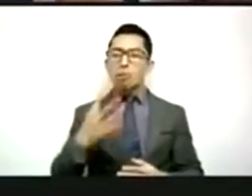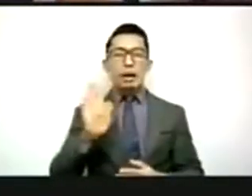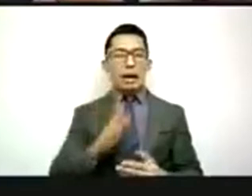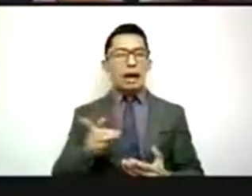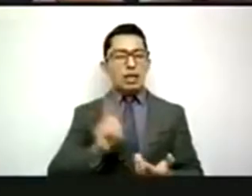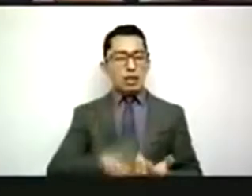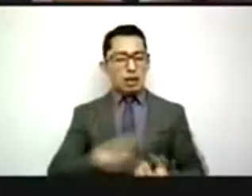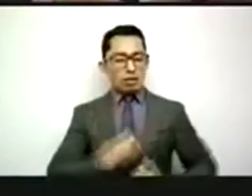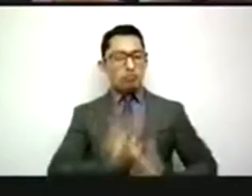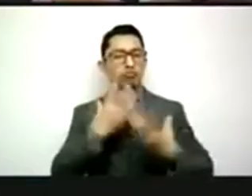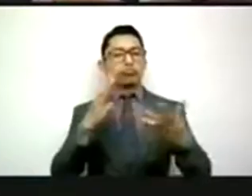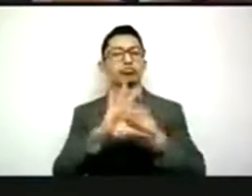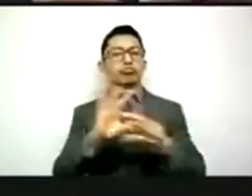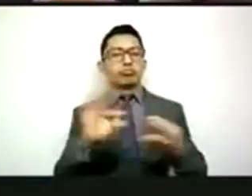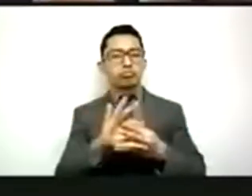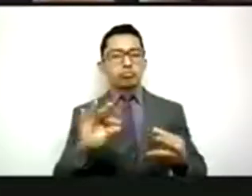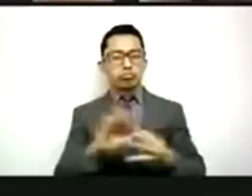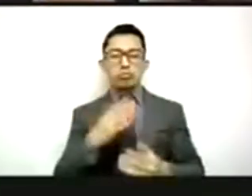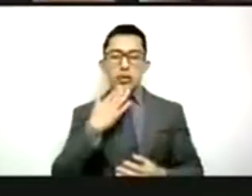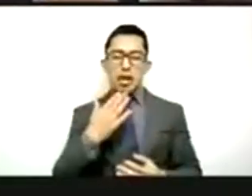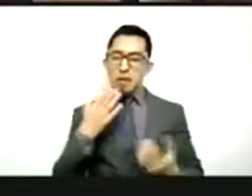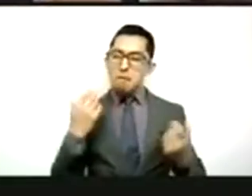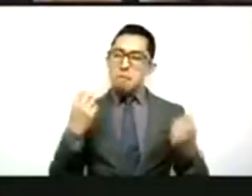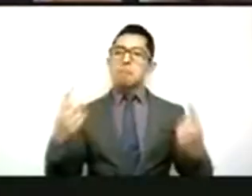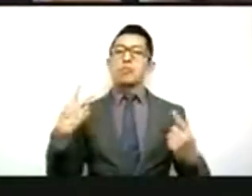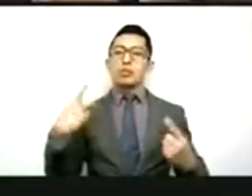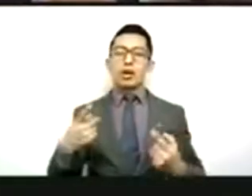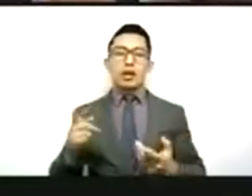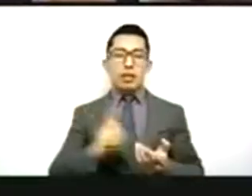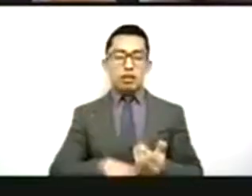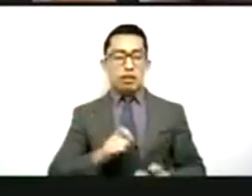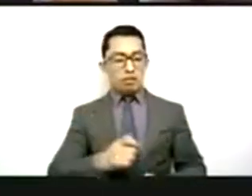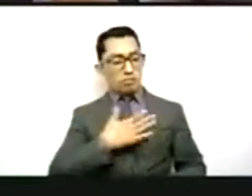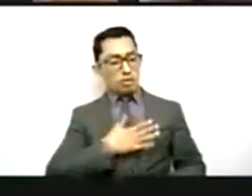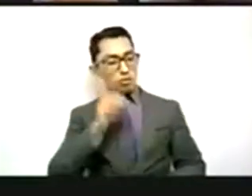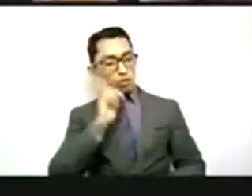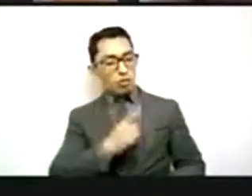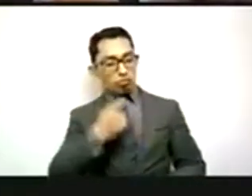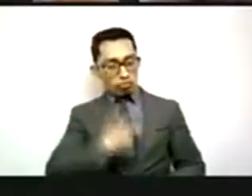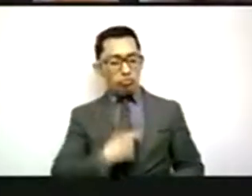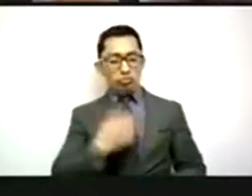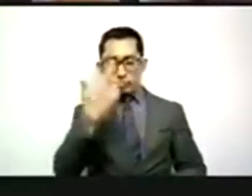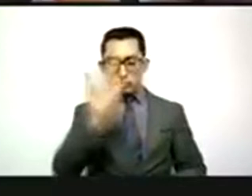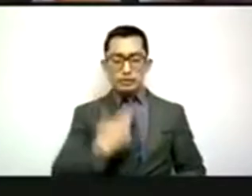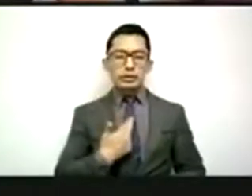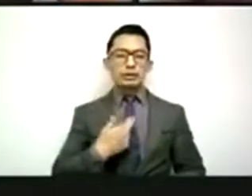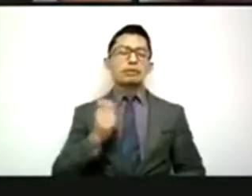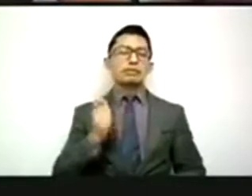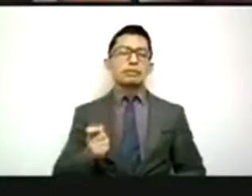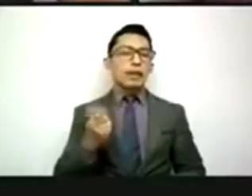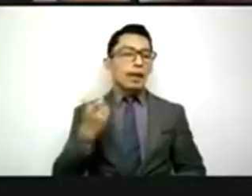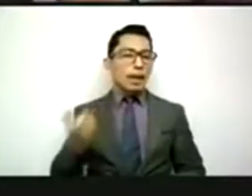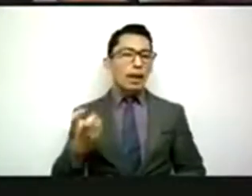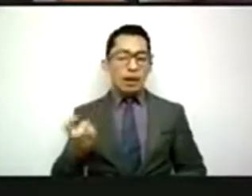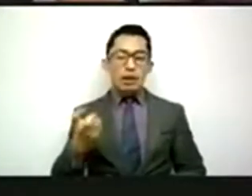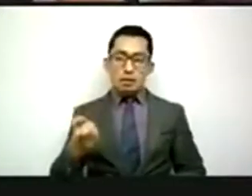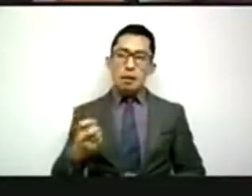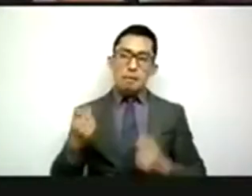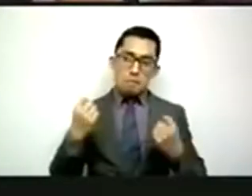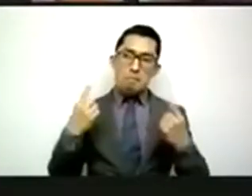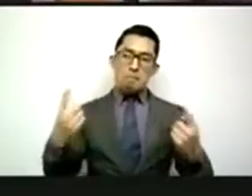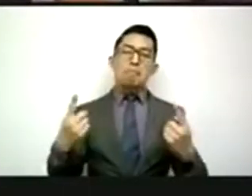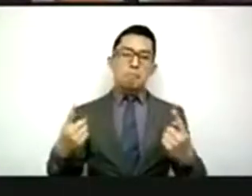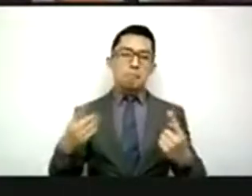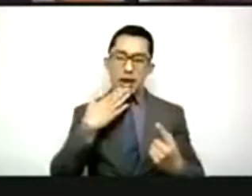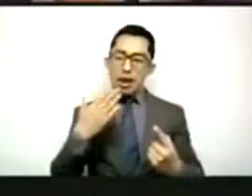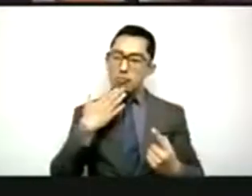afidamiento al margen de su identidad de género. Así es que eso es algo que es un ejemplo, y un ejemplo